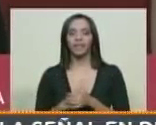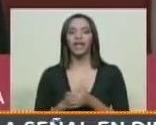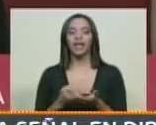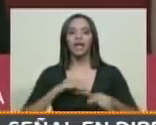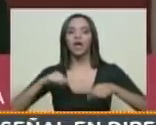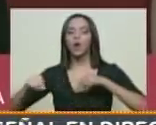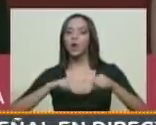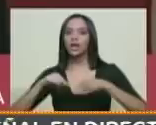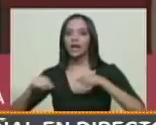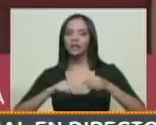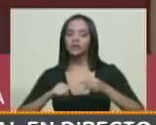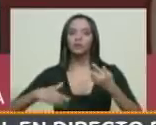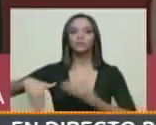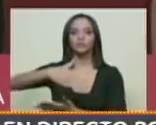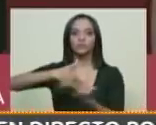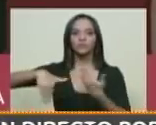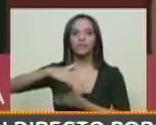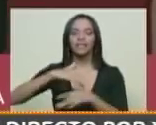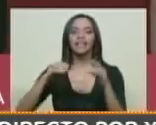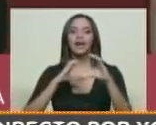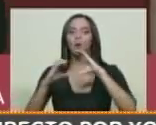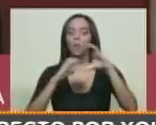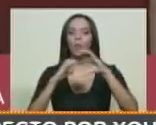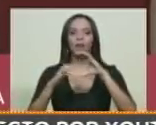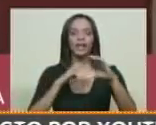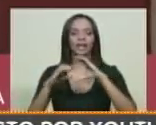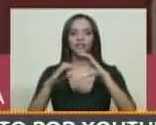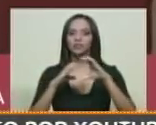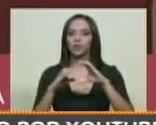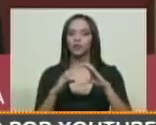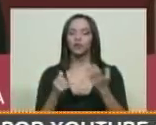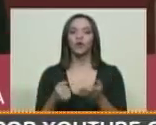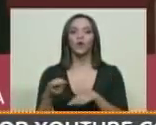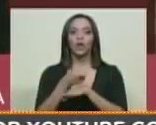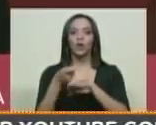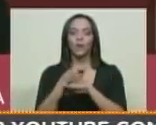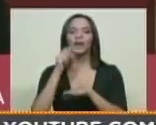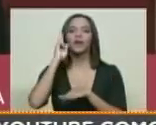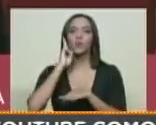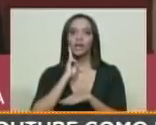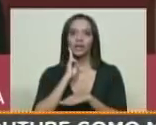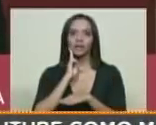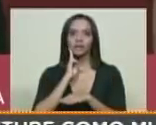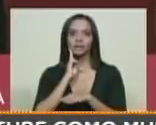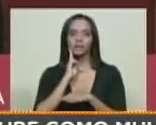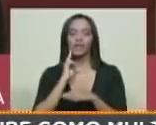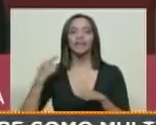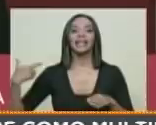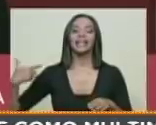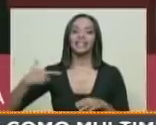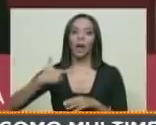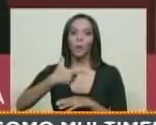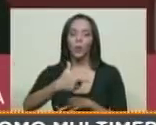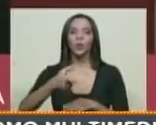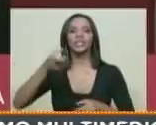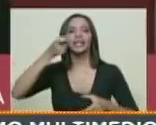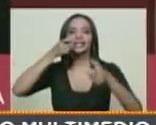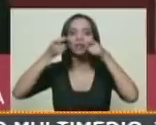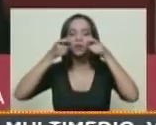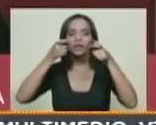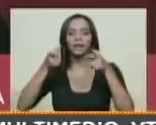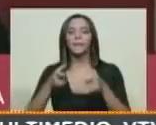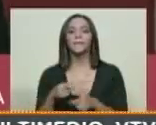coordinación, la comunicación permanente con el gobernador del estado Bolívar, el transporte, la seguridad, para